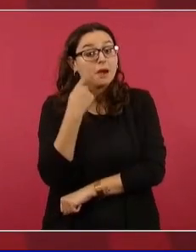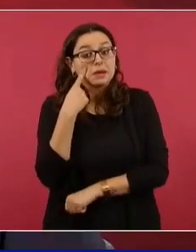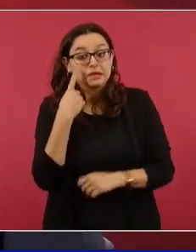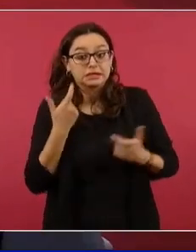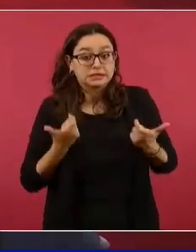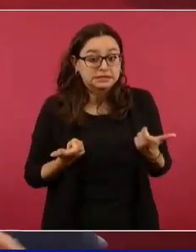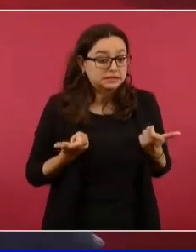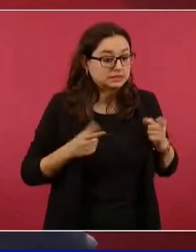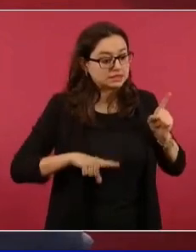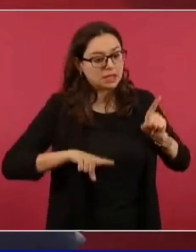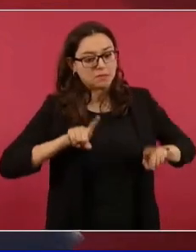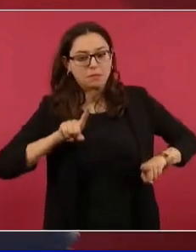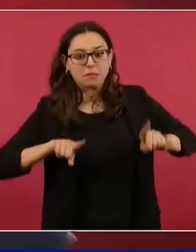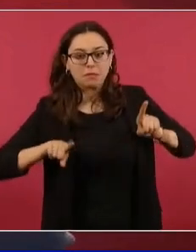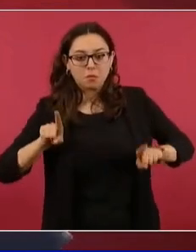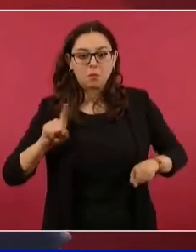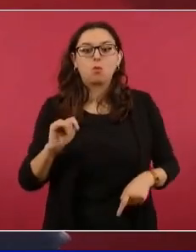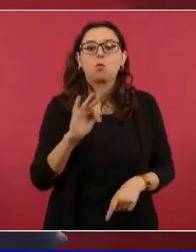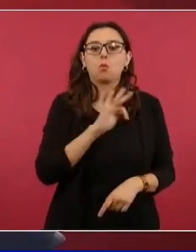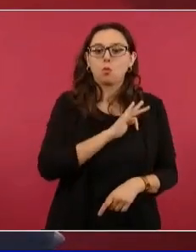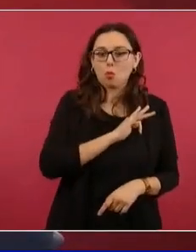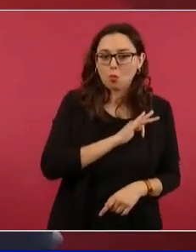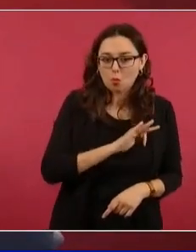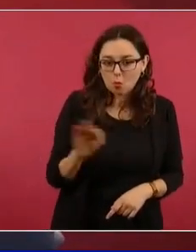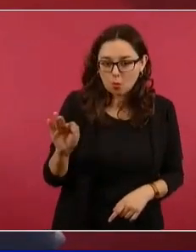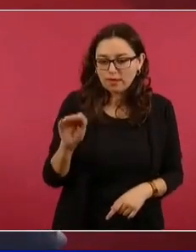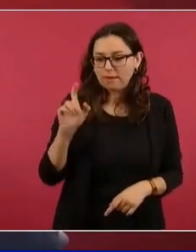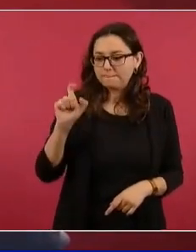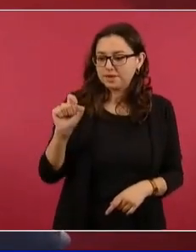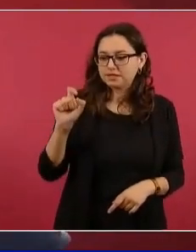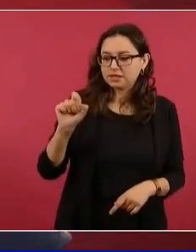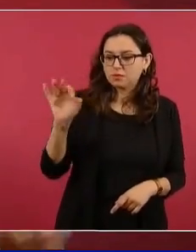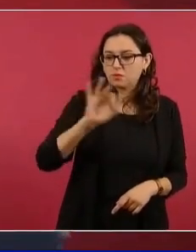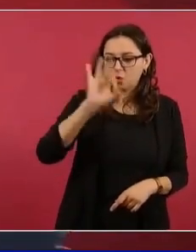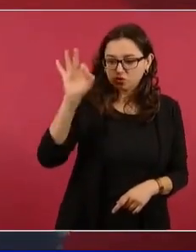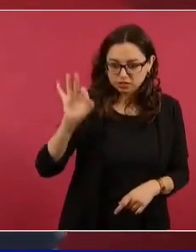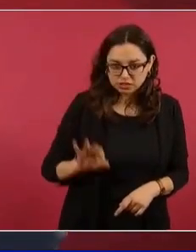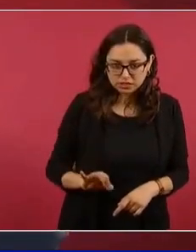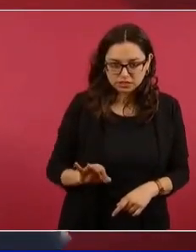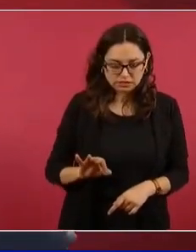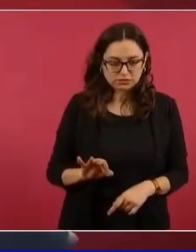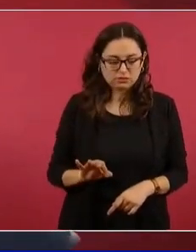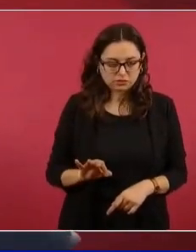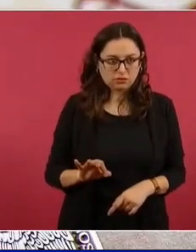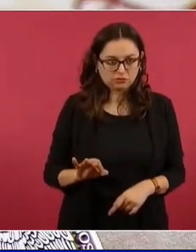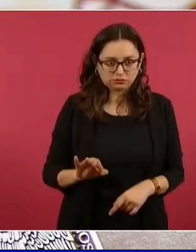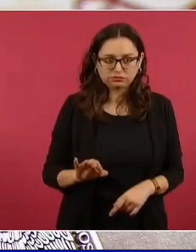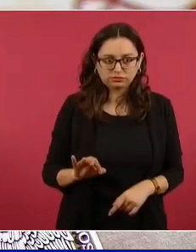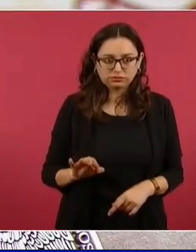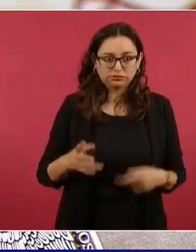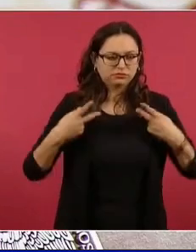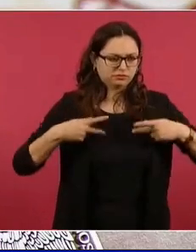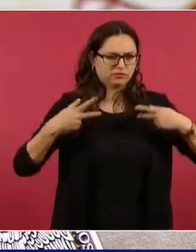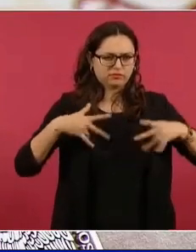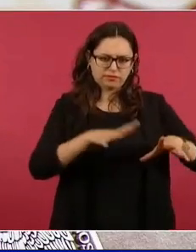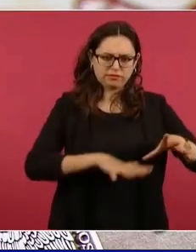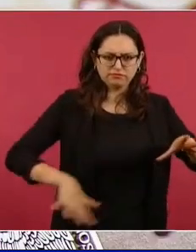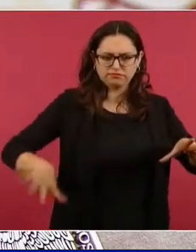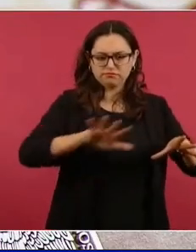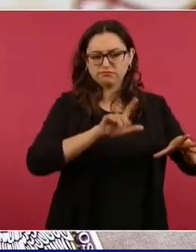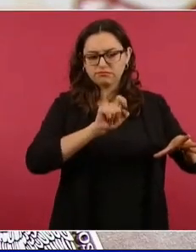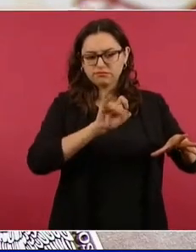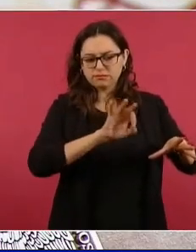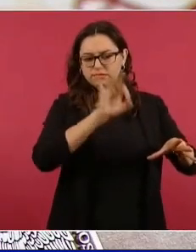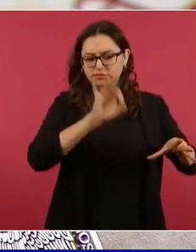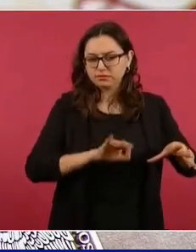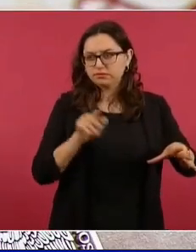ingreso, en el caso de México, hasta el 20% de la población, para cubrir el 20% de la población. La cantidad de